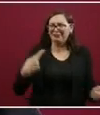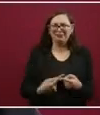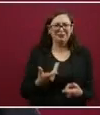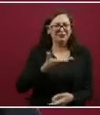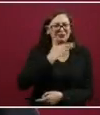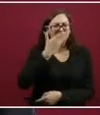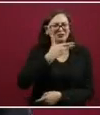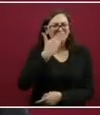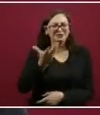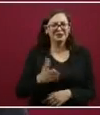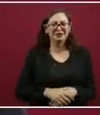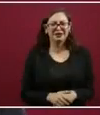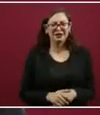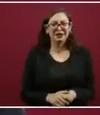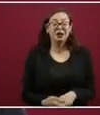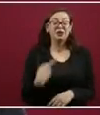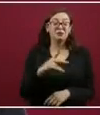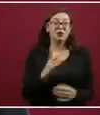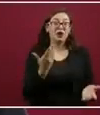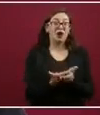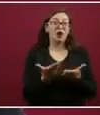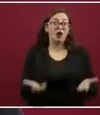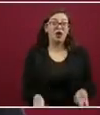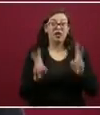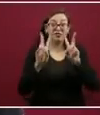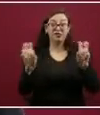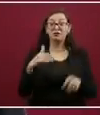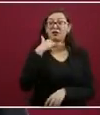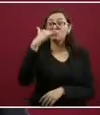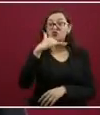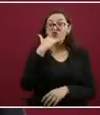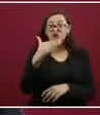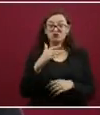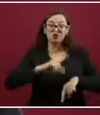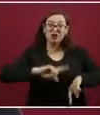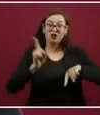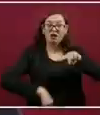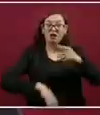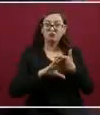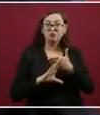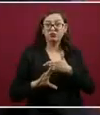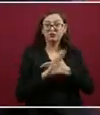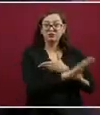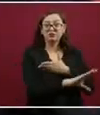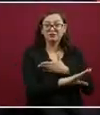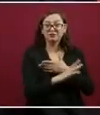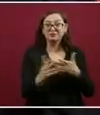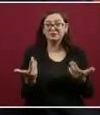con este plan de combatir la corrupción en la compra de medicamentos,